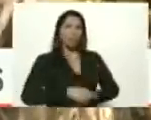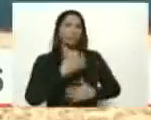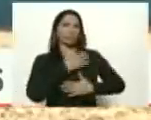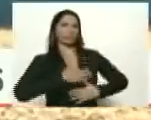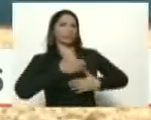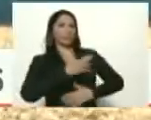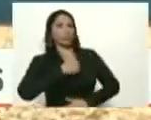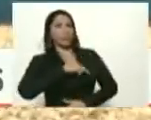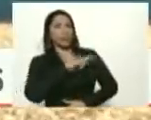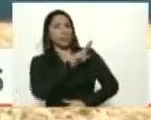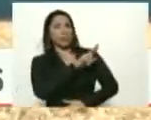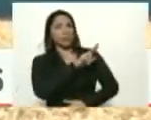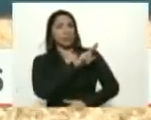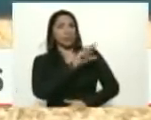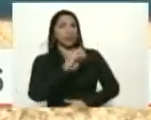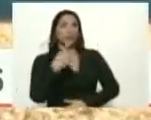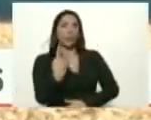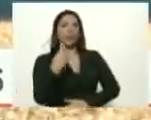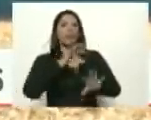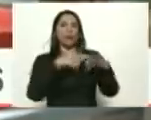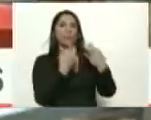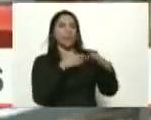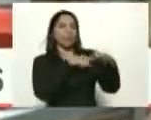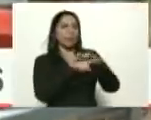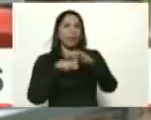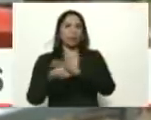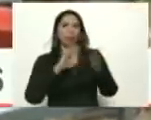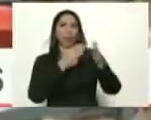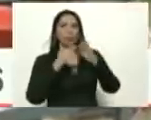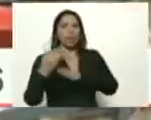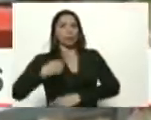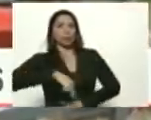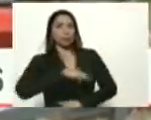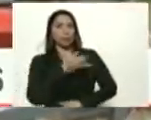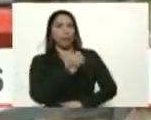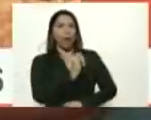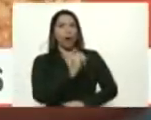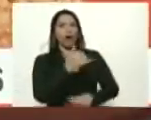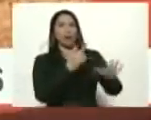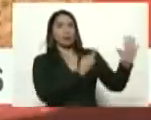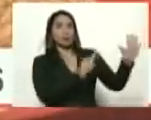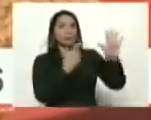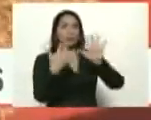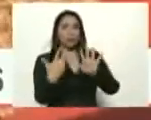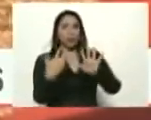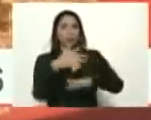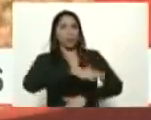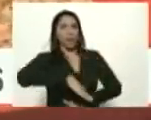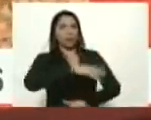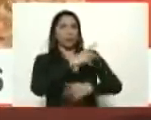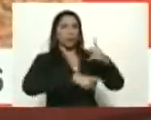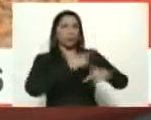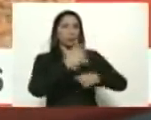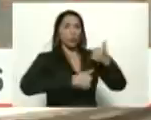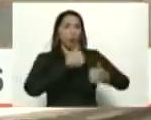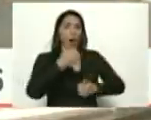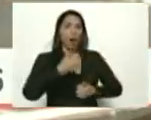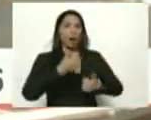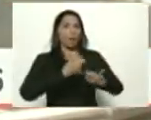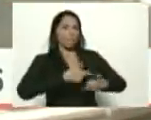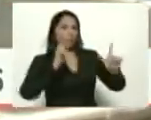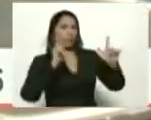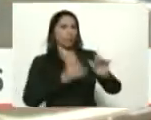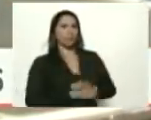a nuestras 301 familias de nuestra comunidad. Hoy contamos con 68 patios productivos, los cuales nos va a